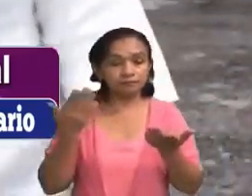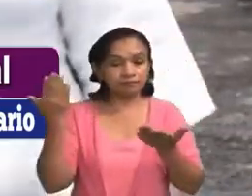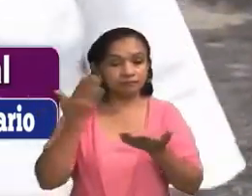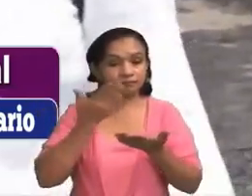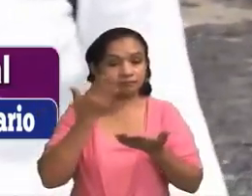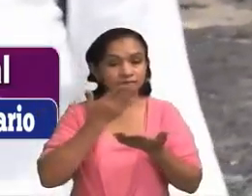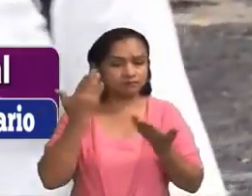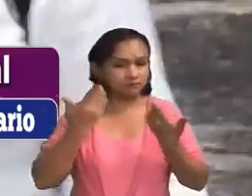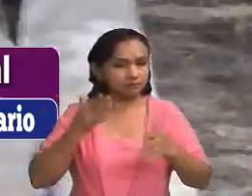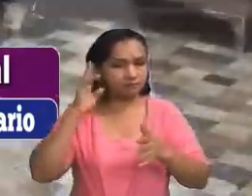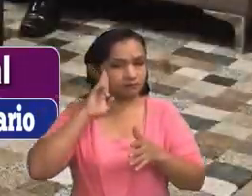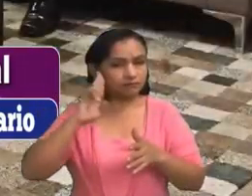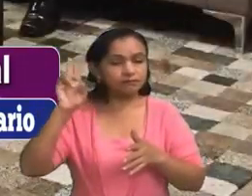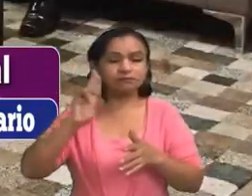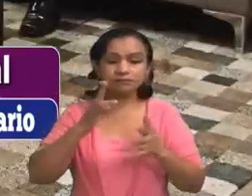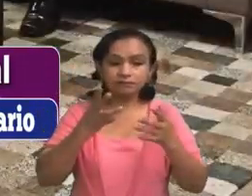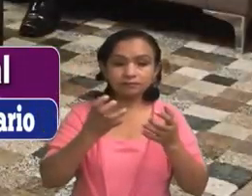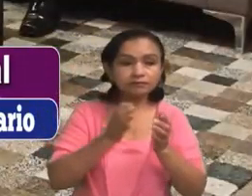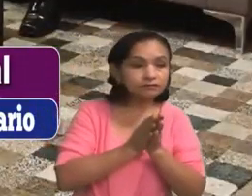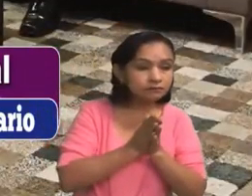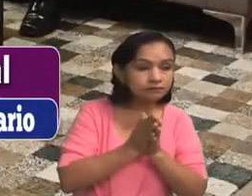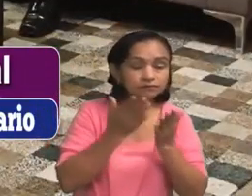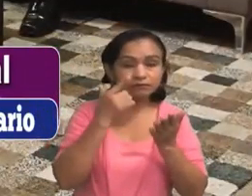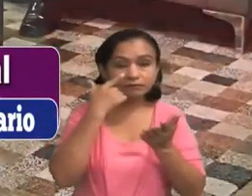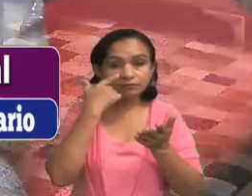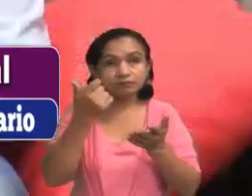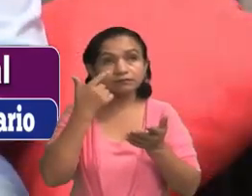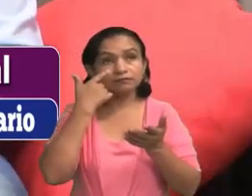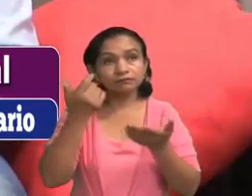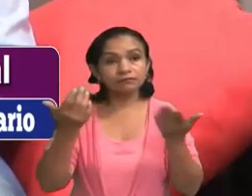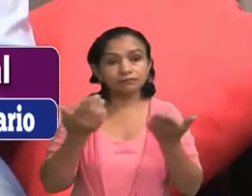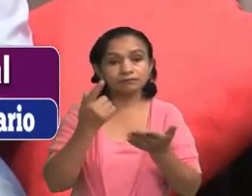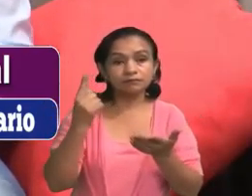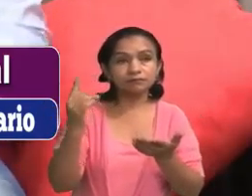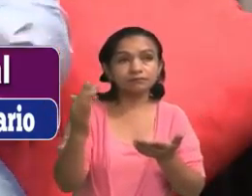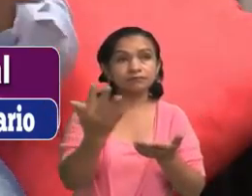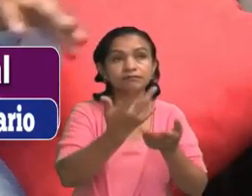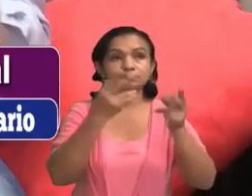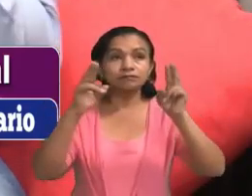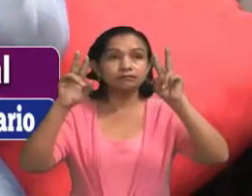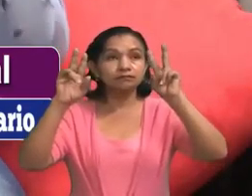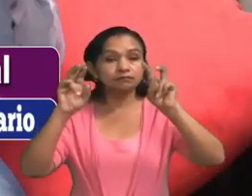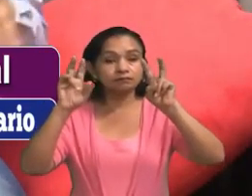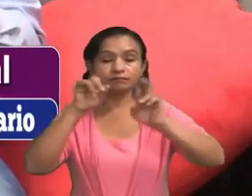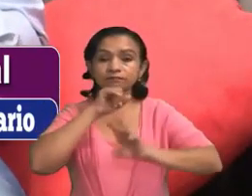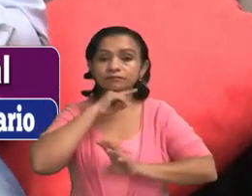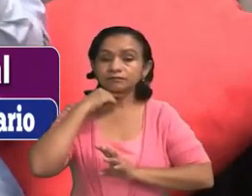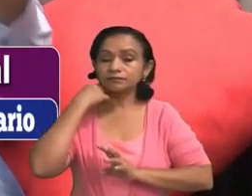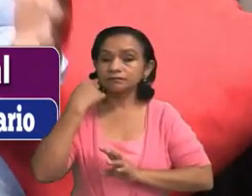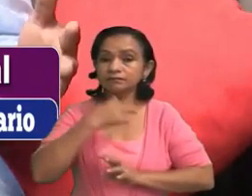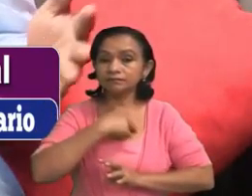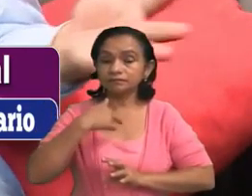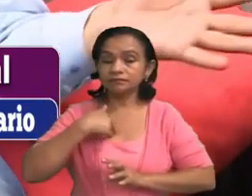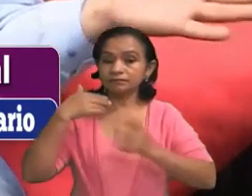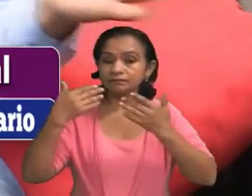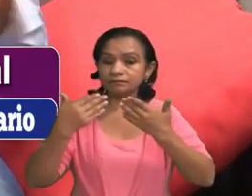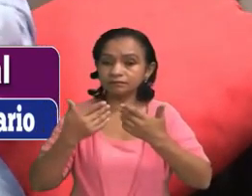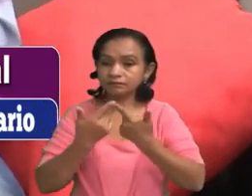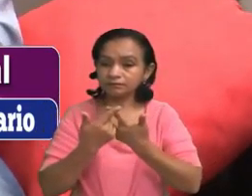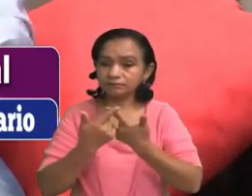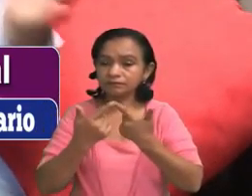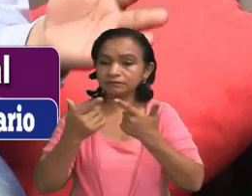pero puede estar interesada en conocer un poquito sobre todos estos temas. Dentro de esa realidad va a ser un espacio abierto, van a